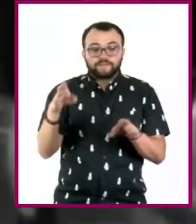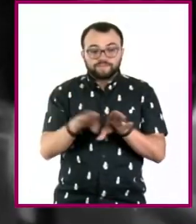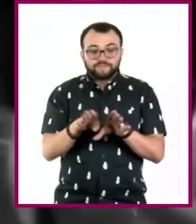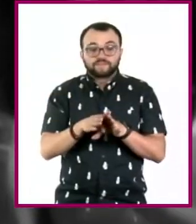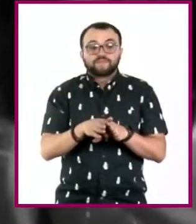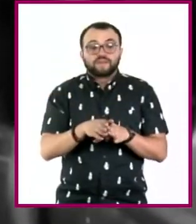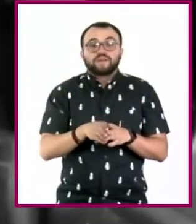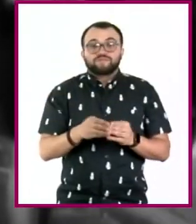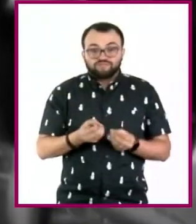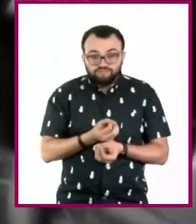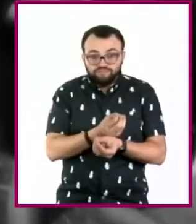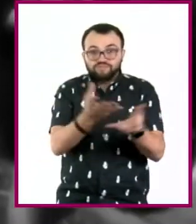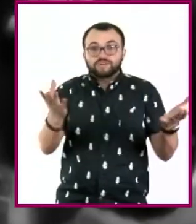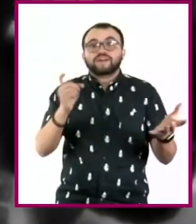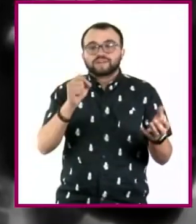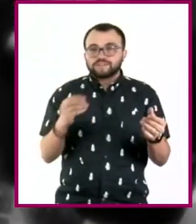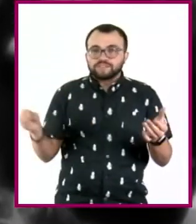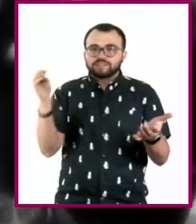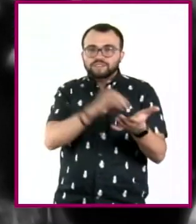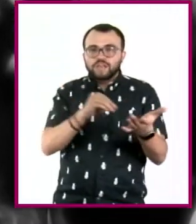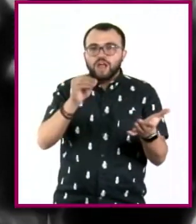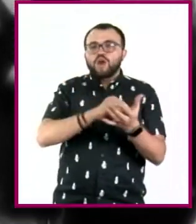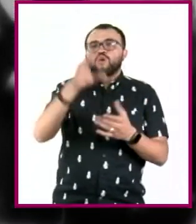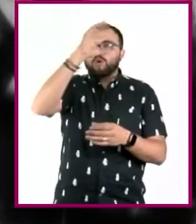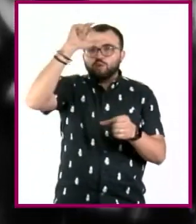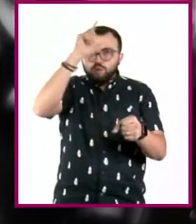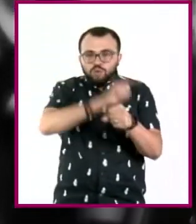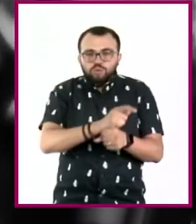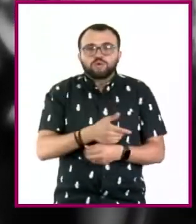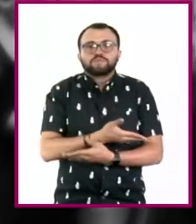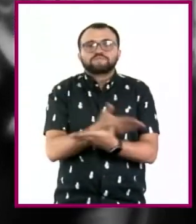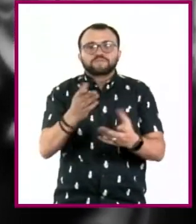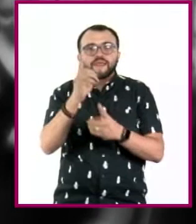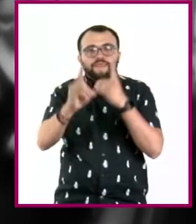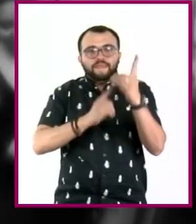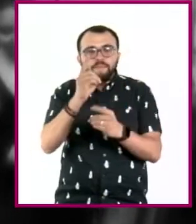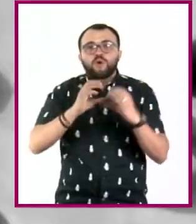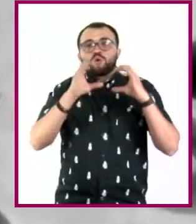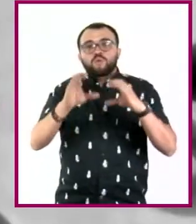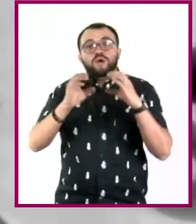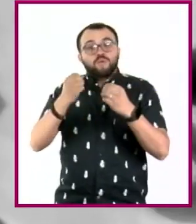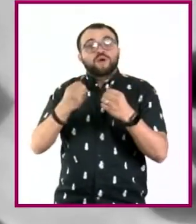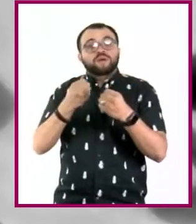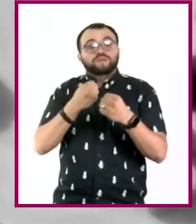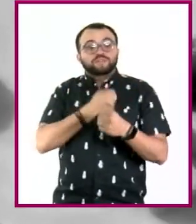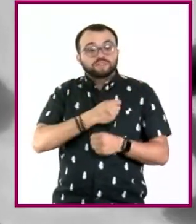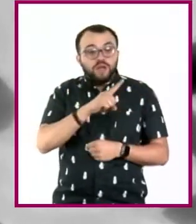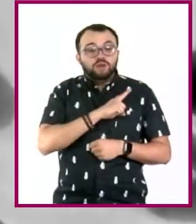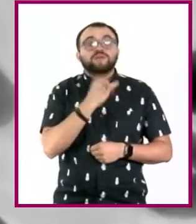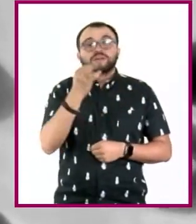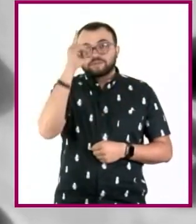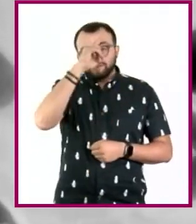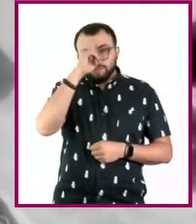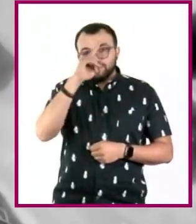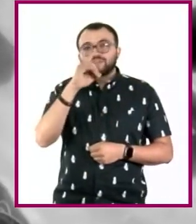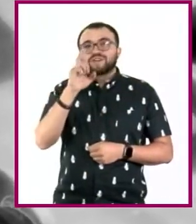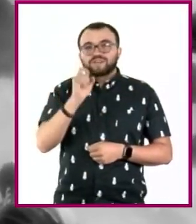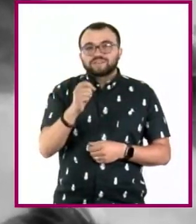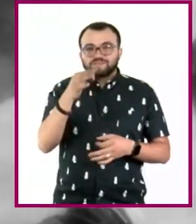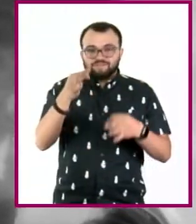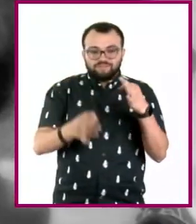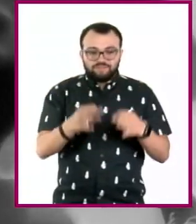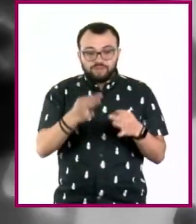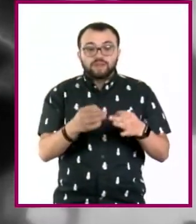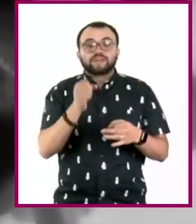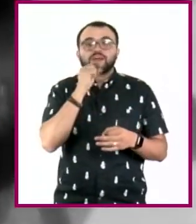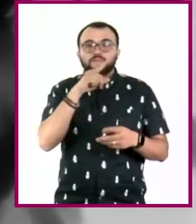diversificó su oferta al incluir eventos culturales, promoción deportiva, cuidados de salud, asesoría jurídica, apoyo educativo y